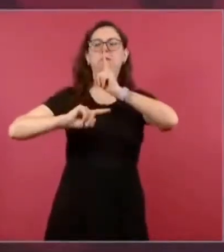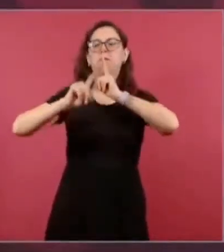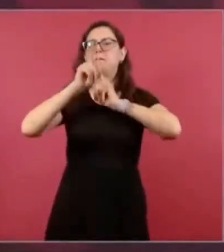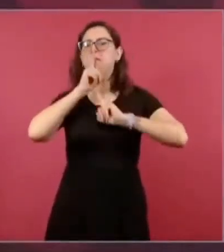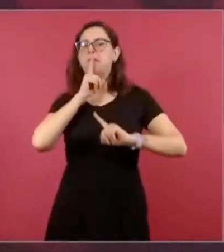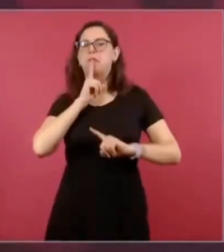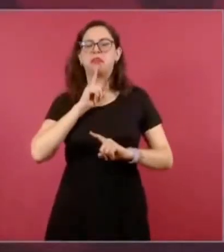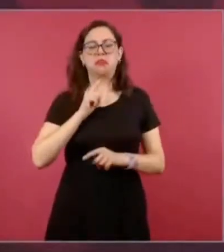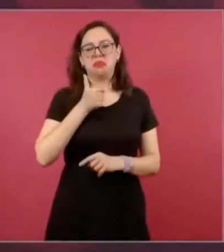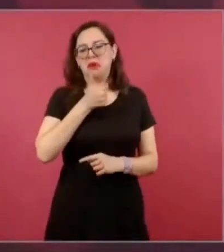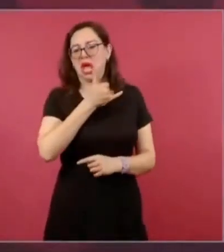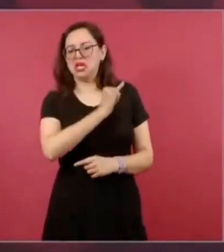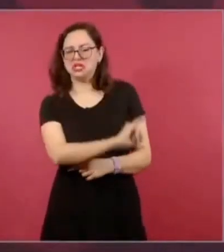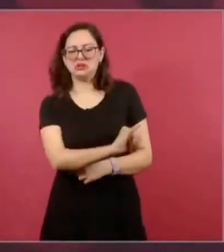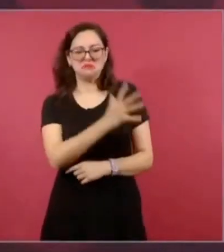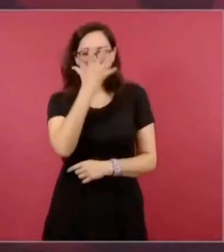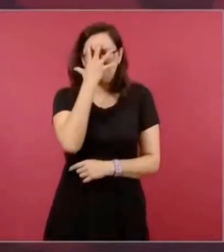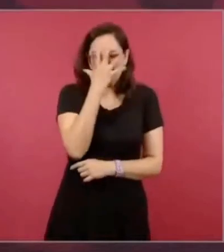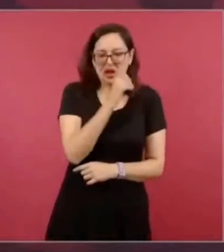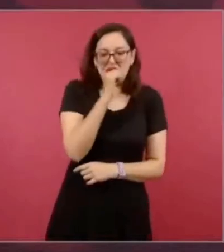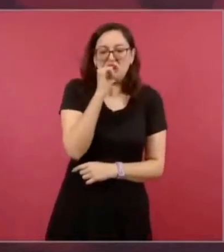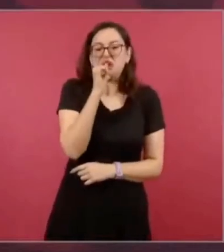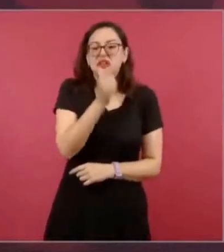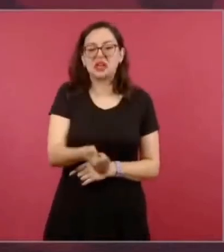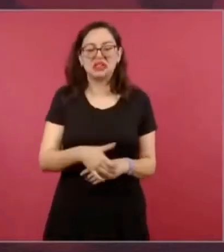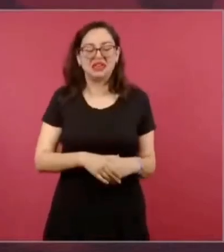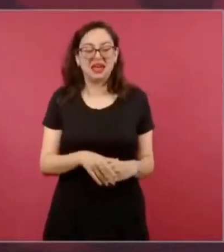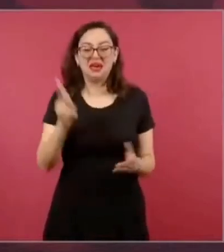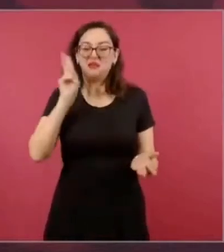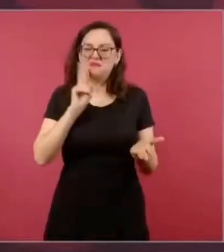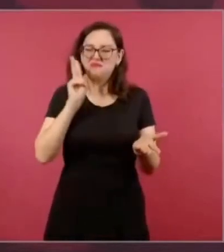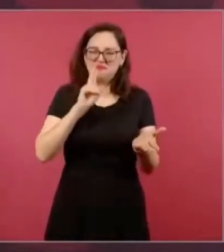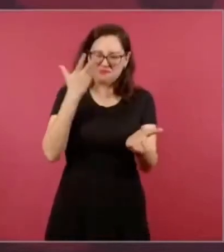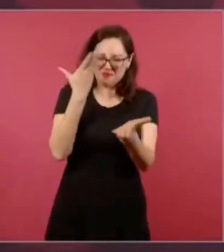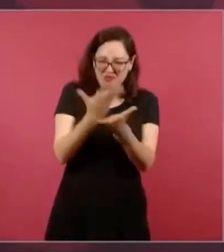supina, sin dar una prueba,